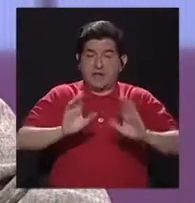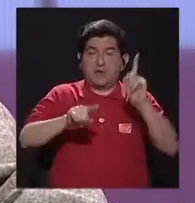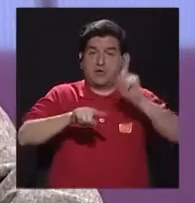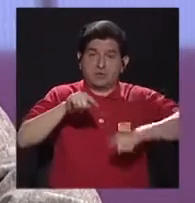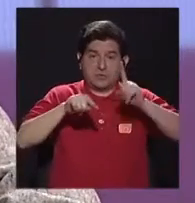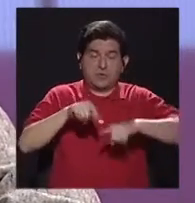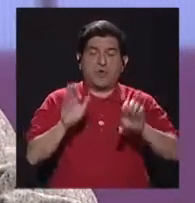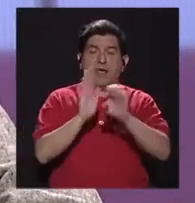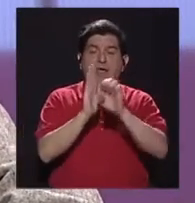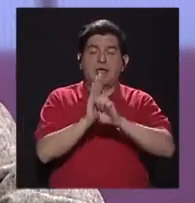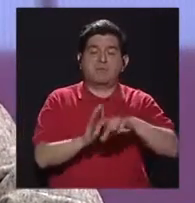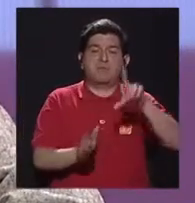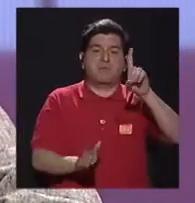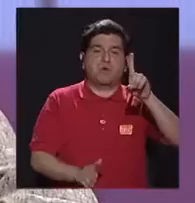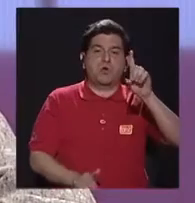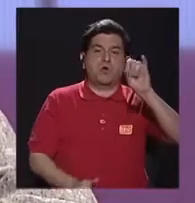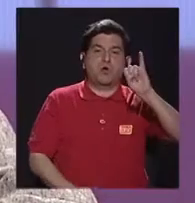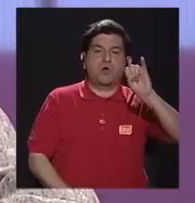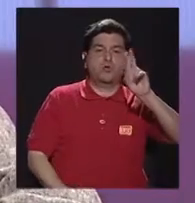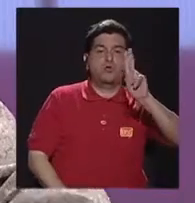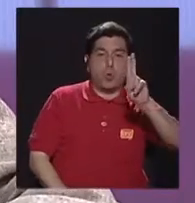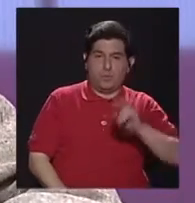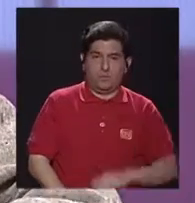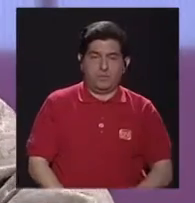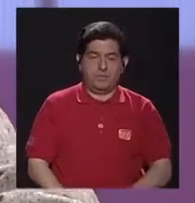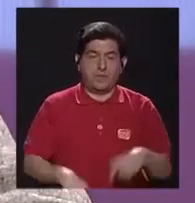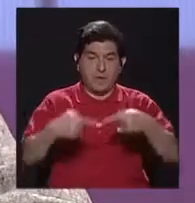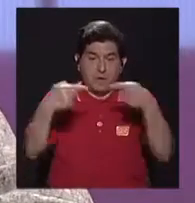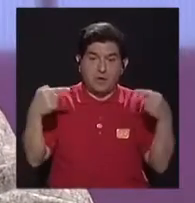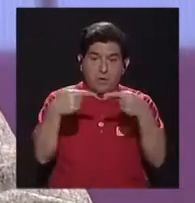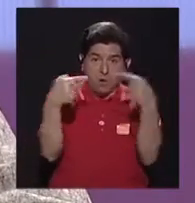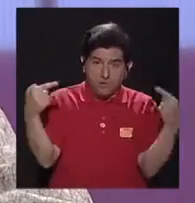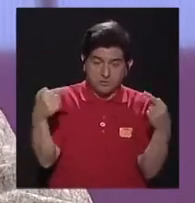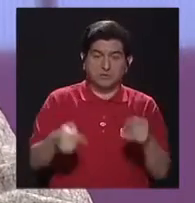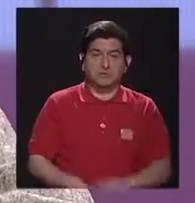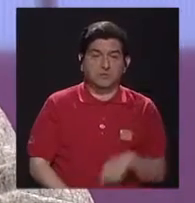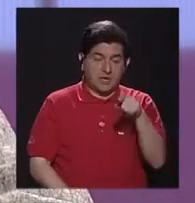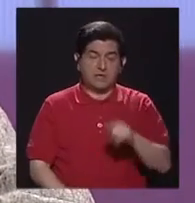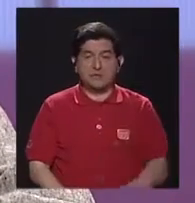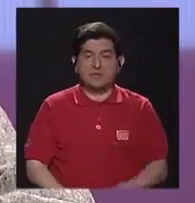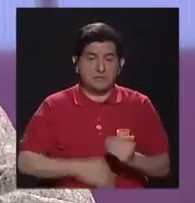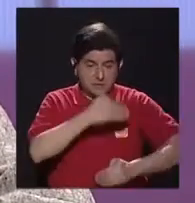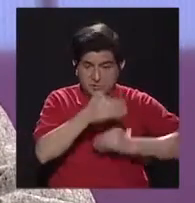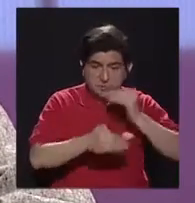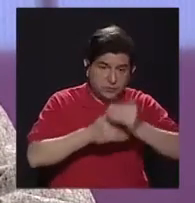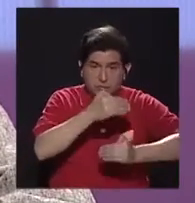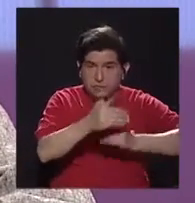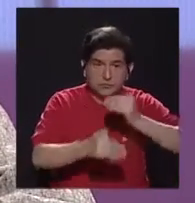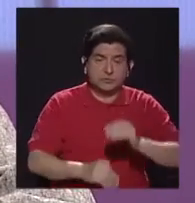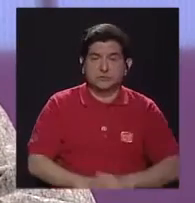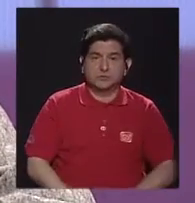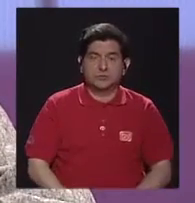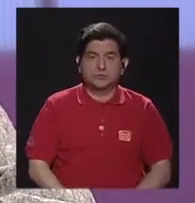el DIU, eso sería, digamos, estaría en contradicción con este mecanismo